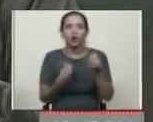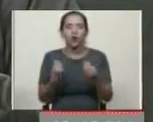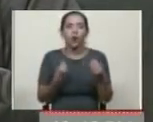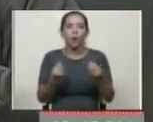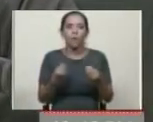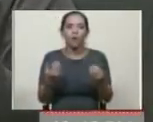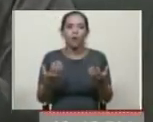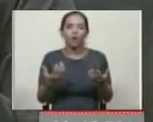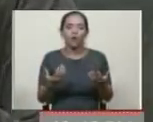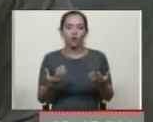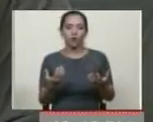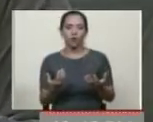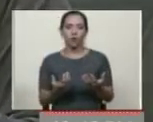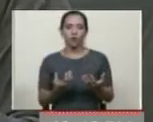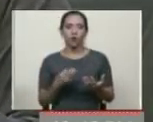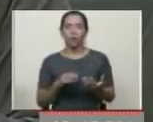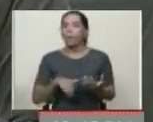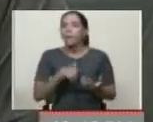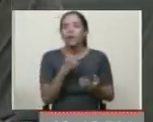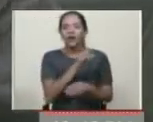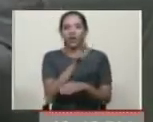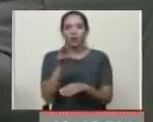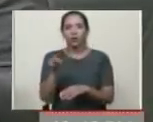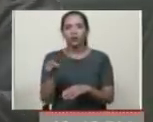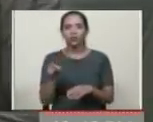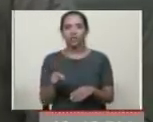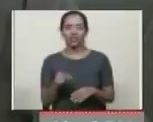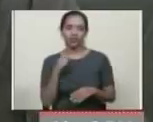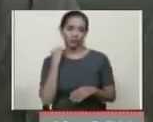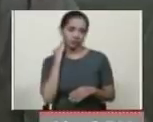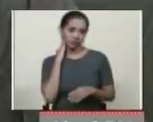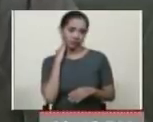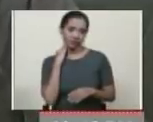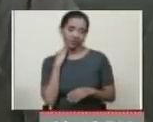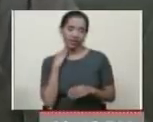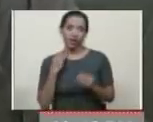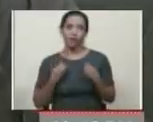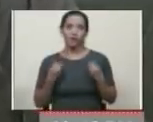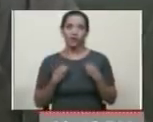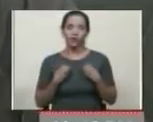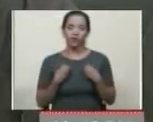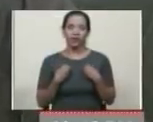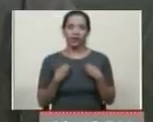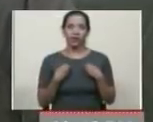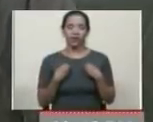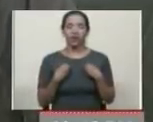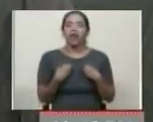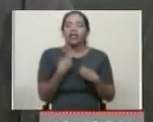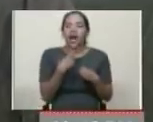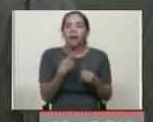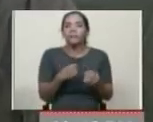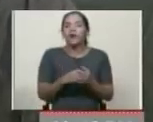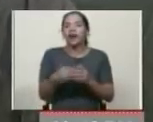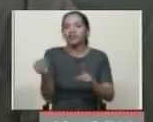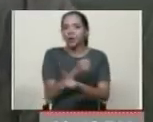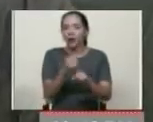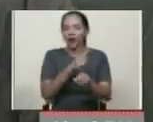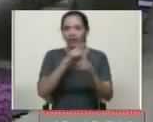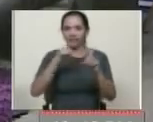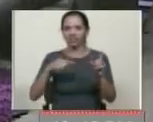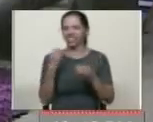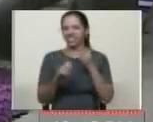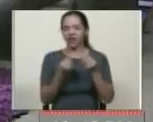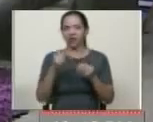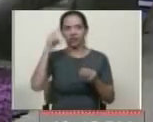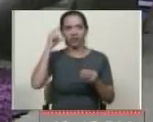¿cómo vuelven ustedes? ¿Lograron sobrevivir digamos, al sabotaje eléctrico? ¿Qué hicieron durante esos días? Mira, el